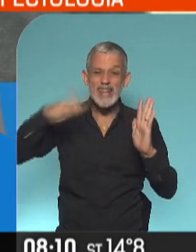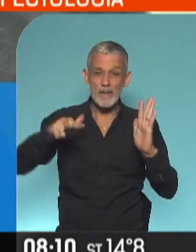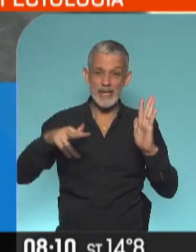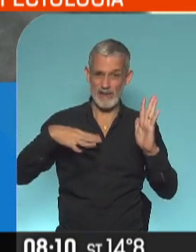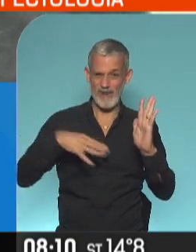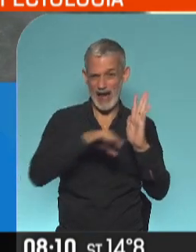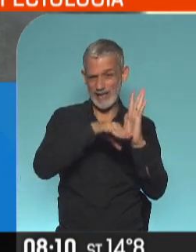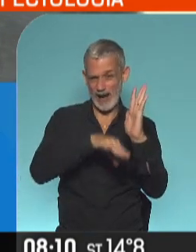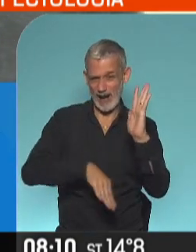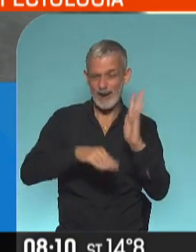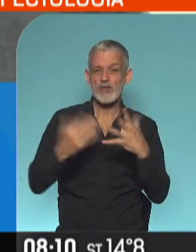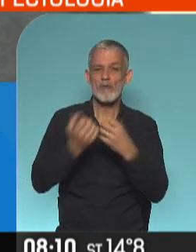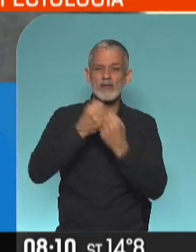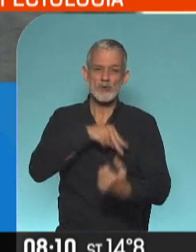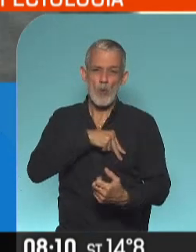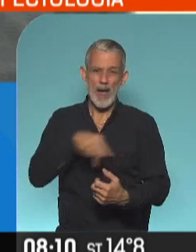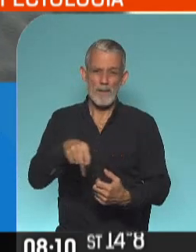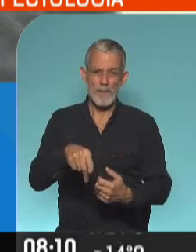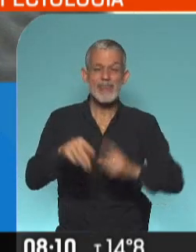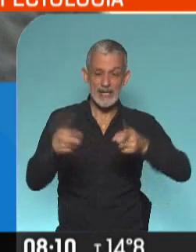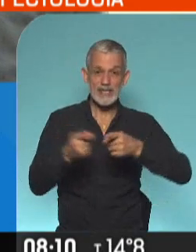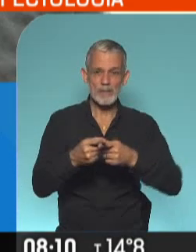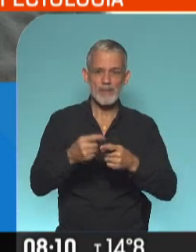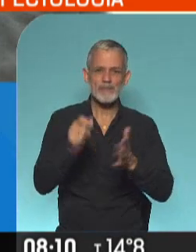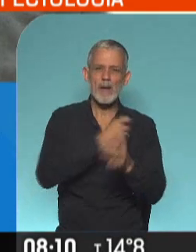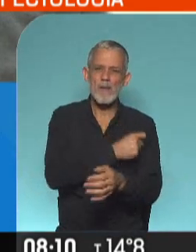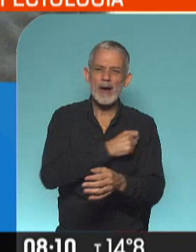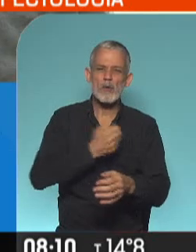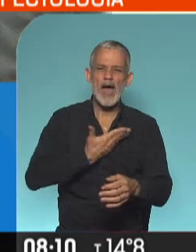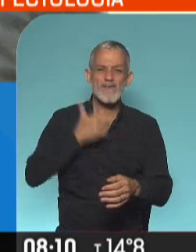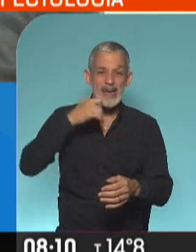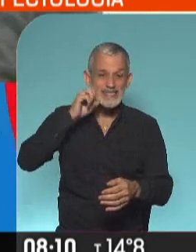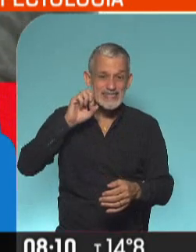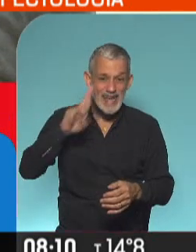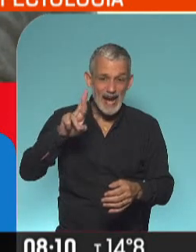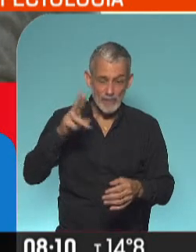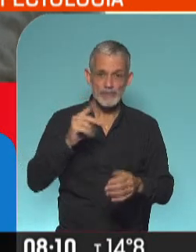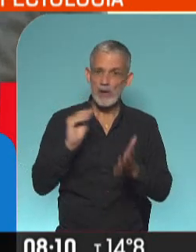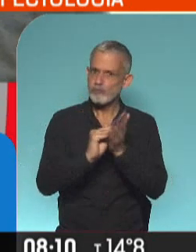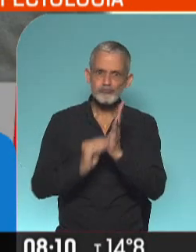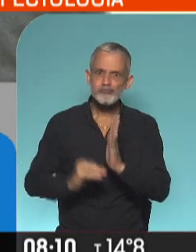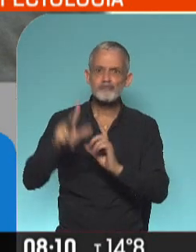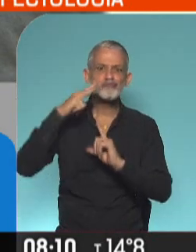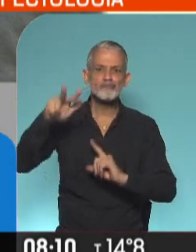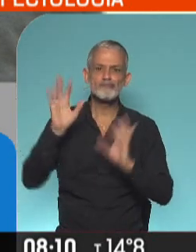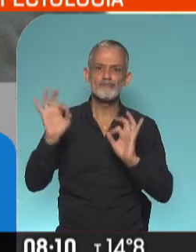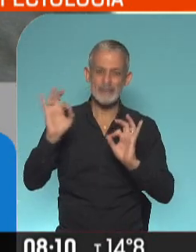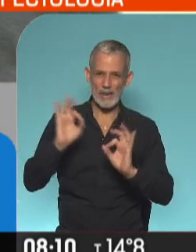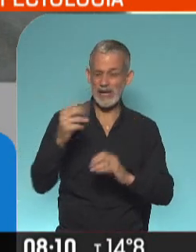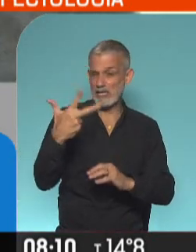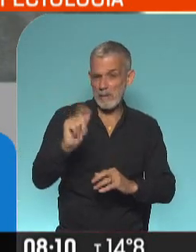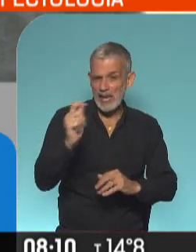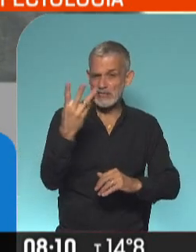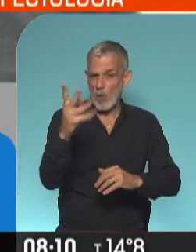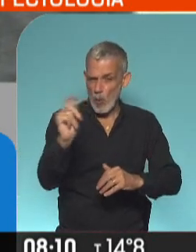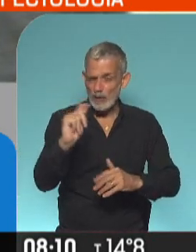junto con la Fundación Huésped, y la vacuna de Pfizer ya enroló las 4.000 personas que tenía que enrolar en Argentina, así que en 3 o 4 meses vamos